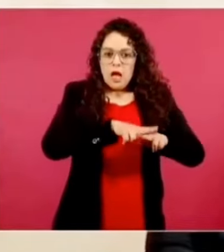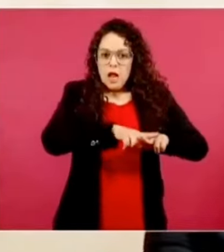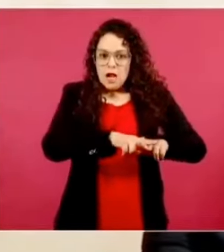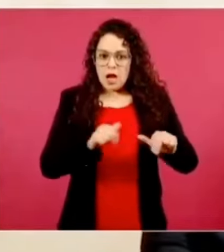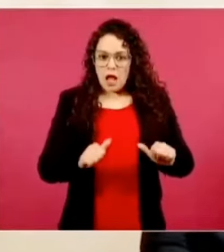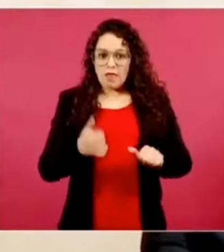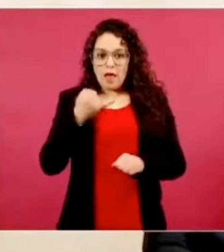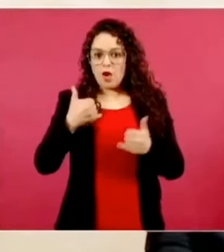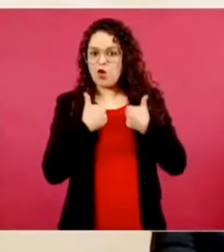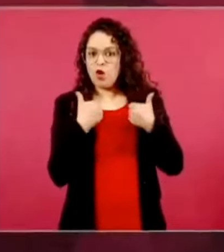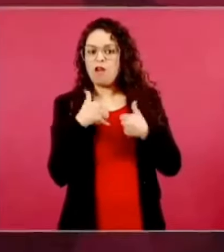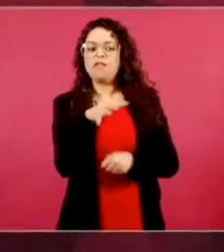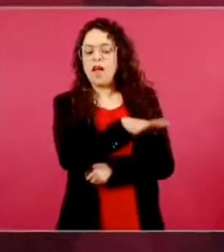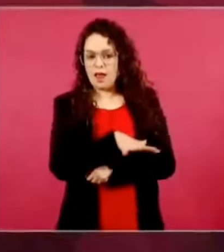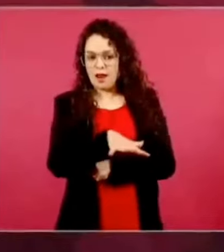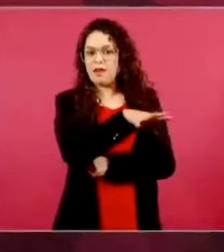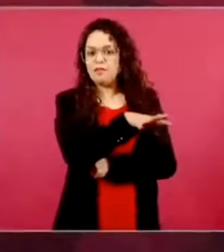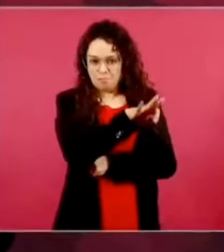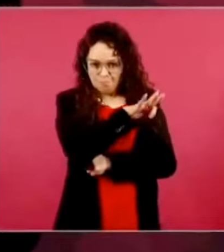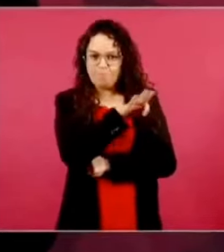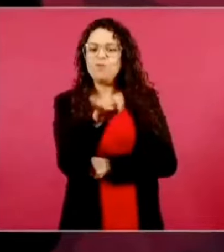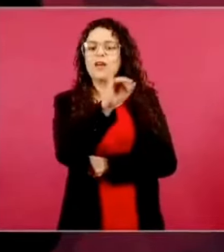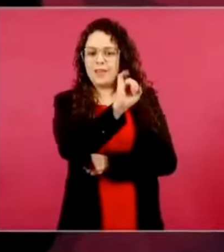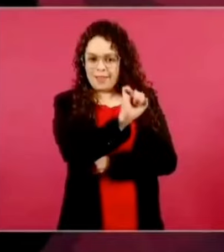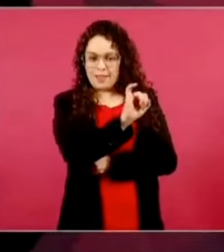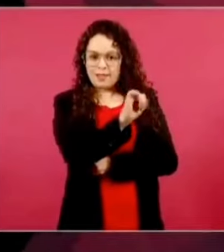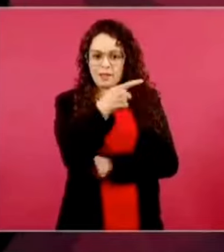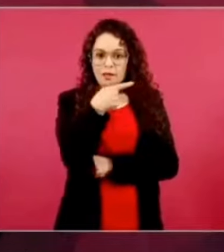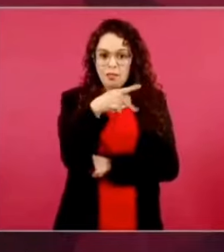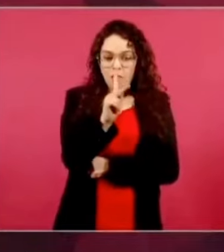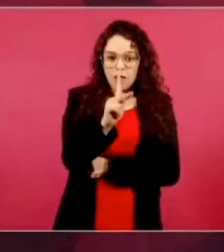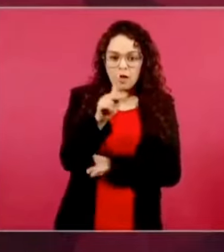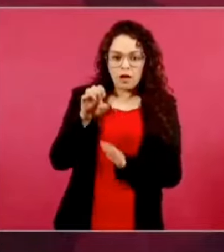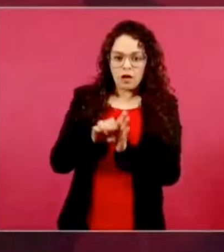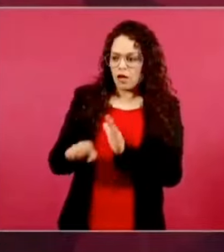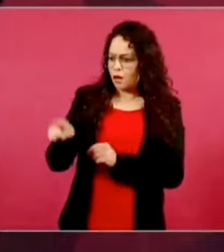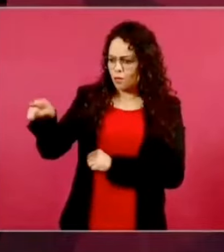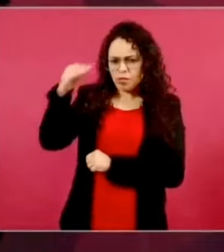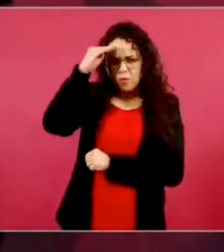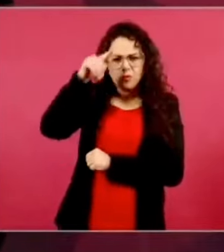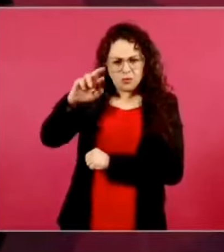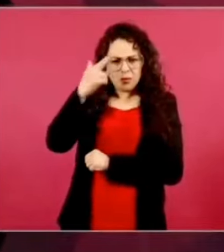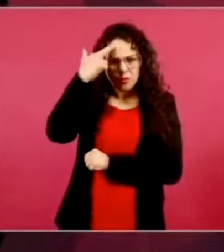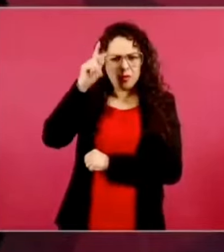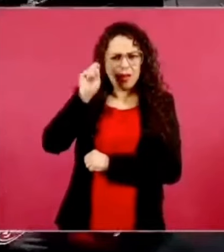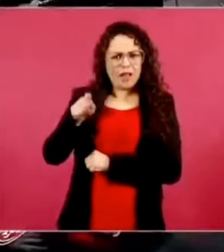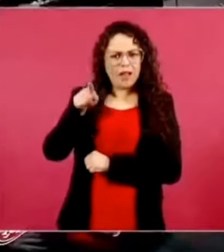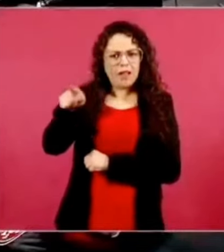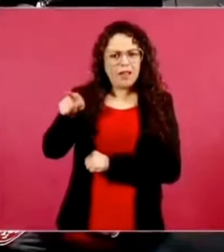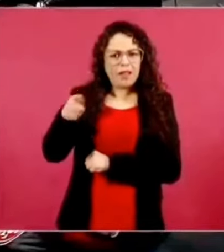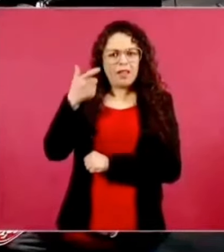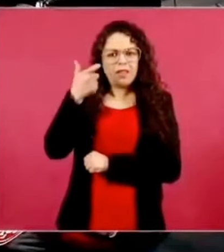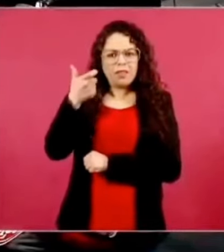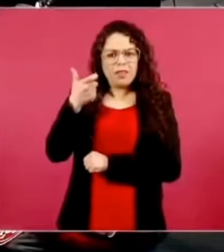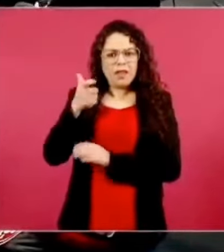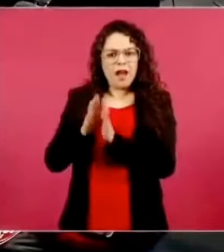Pero los otros no, los otros son como el señor este que sacó la cartera. ¿Por qué no pones esa imagen?